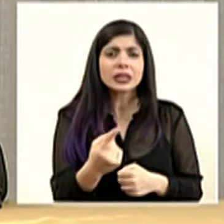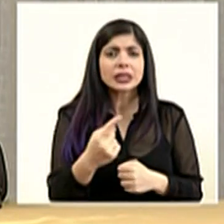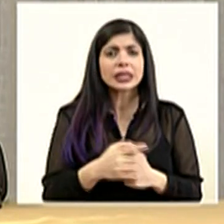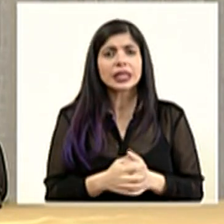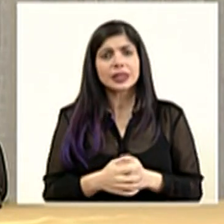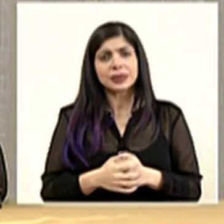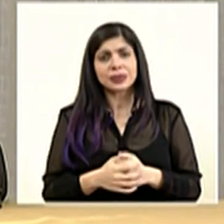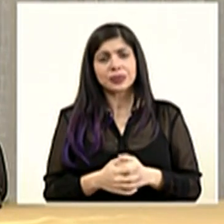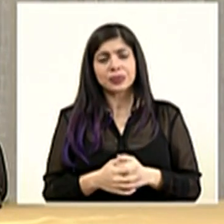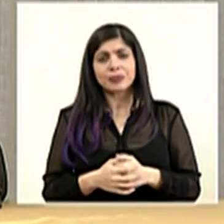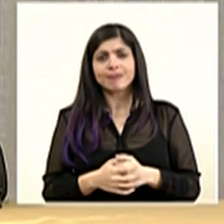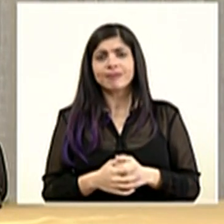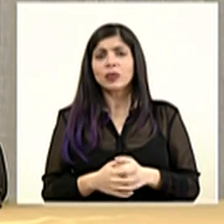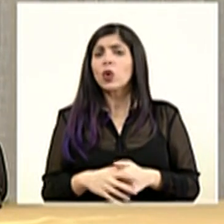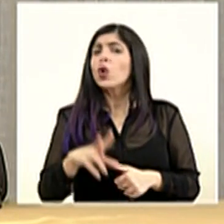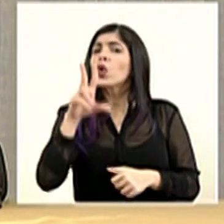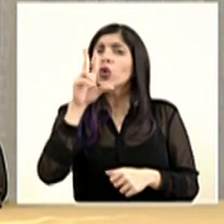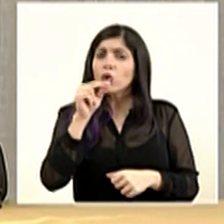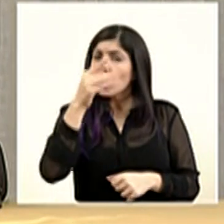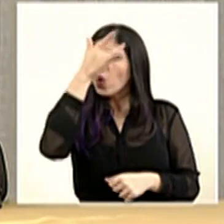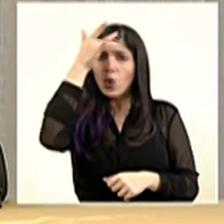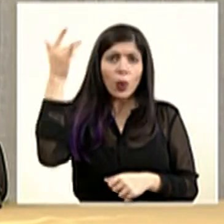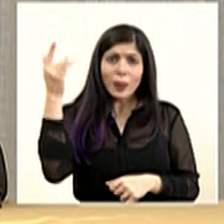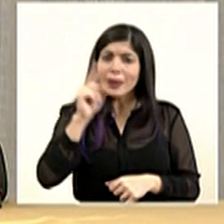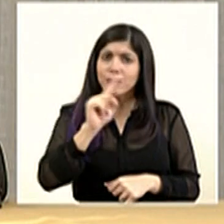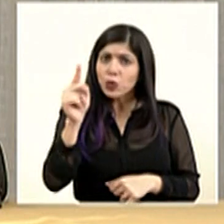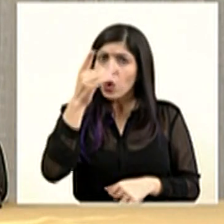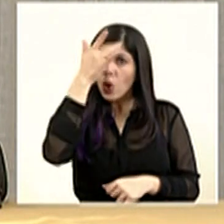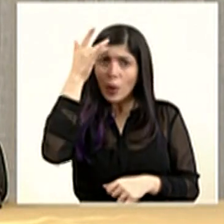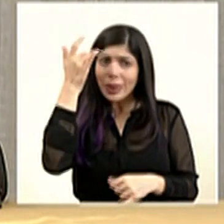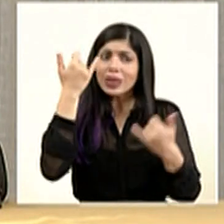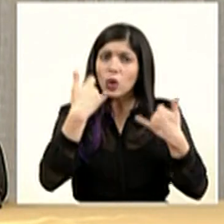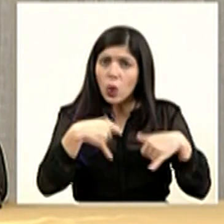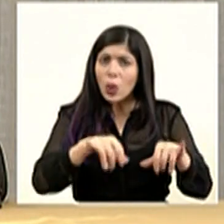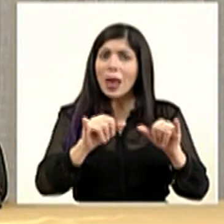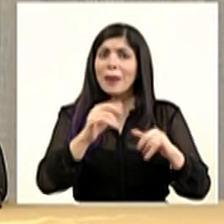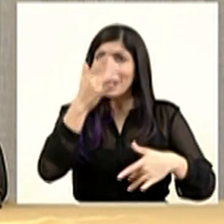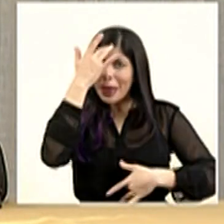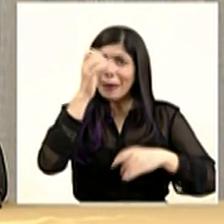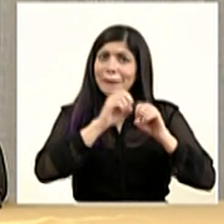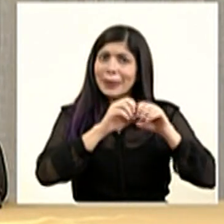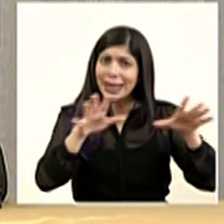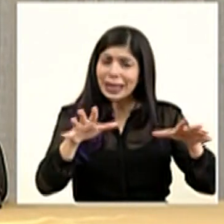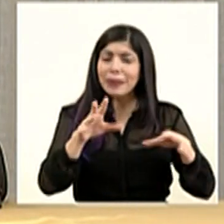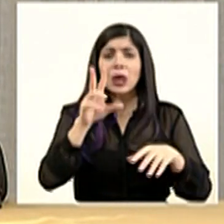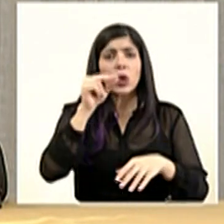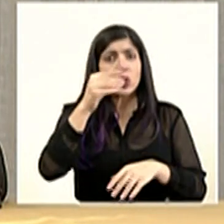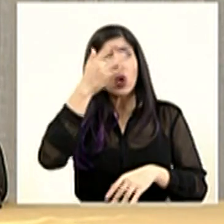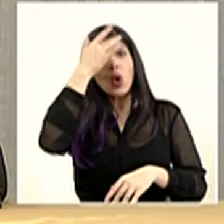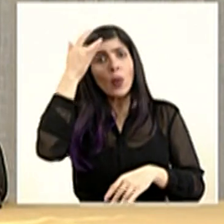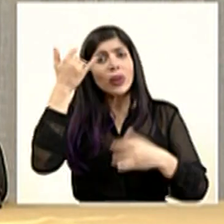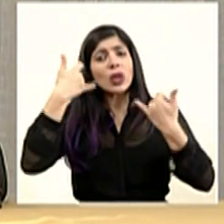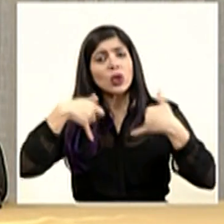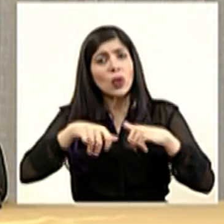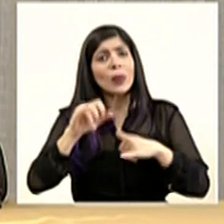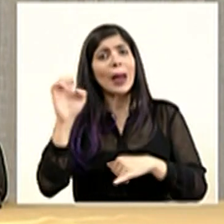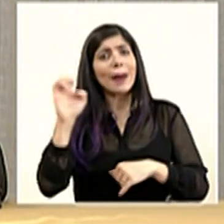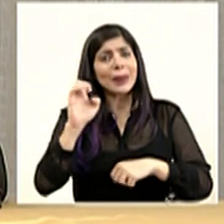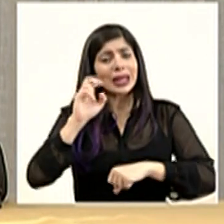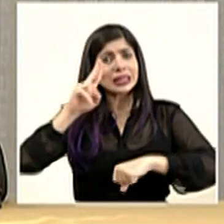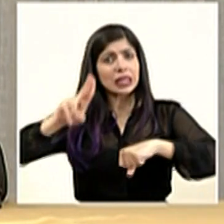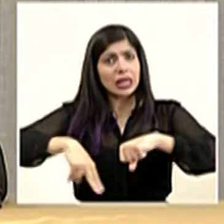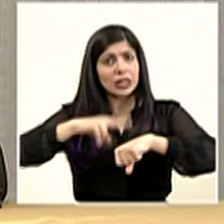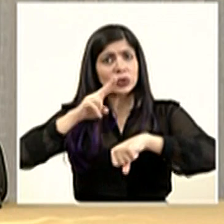que no se les olvide que estamos en pandemia, no se les olvide que estamos en una emergencia